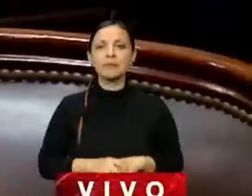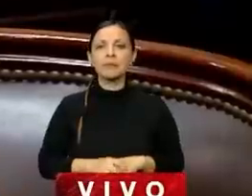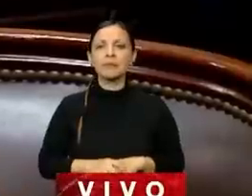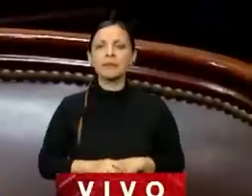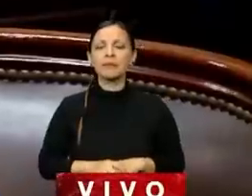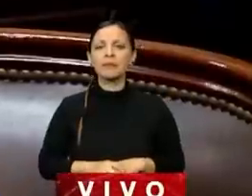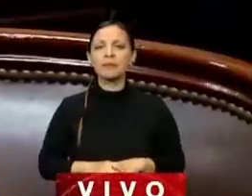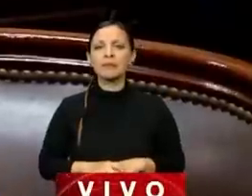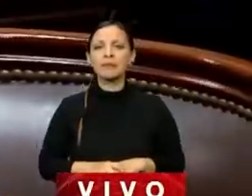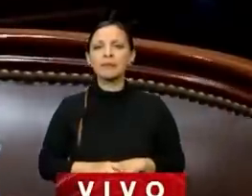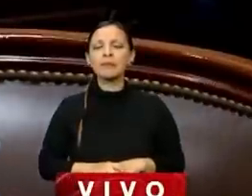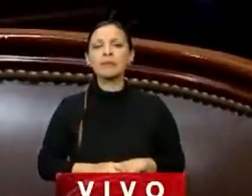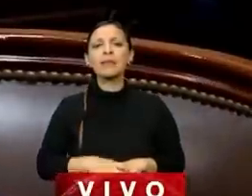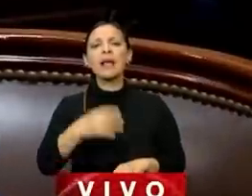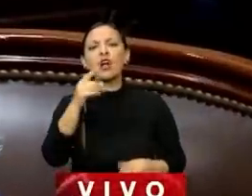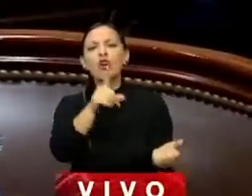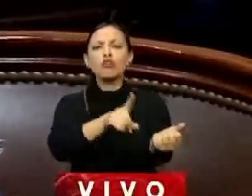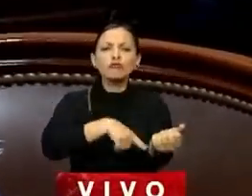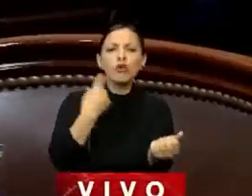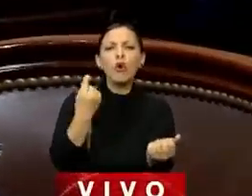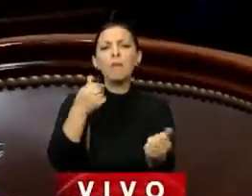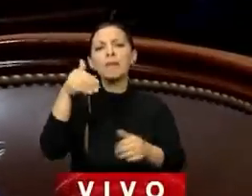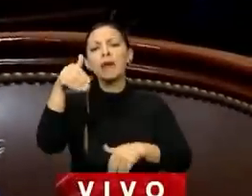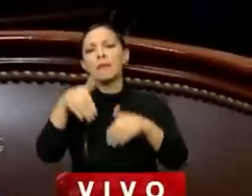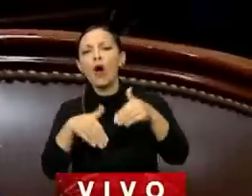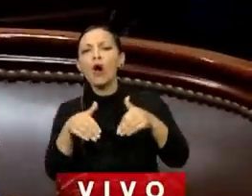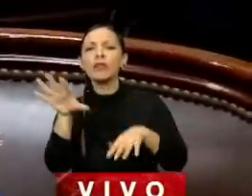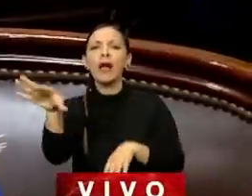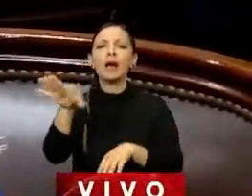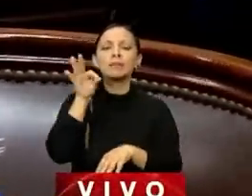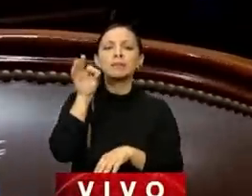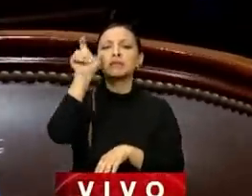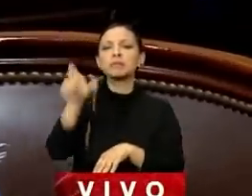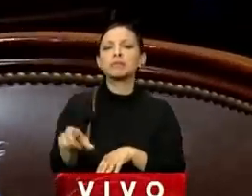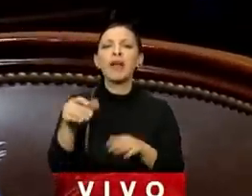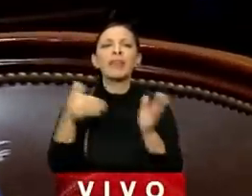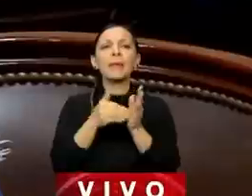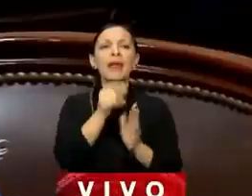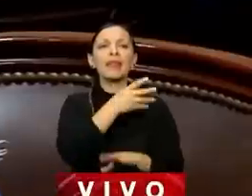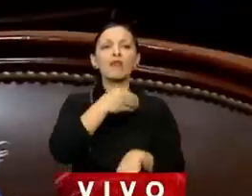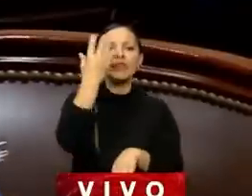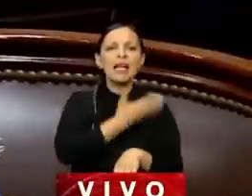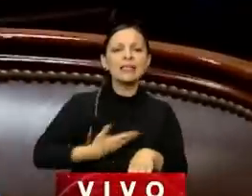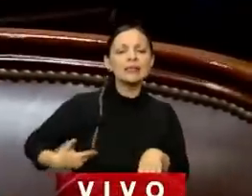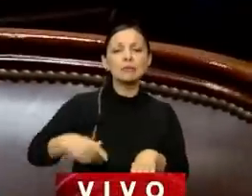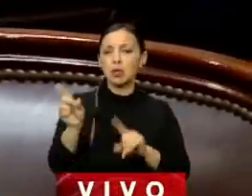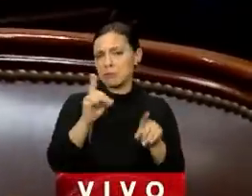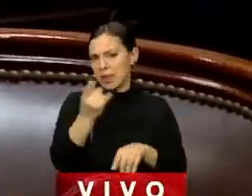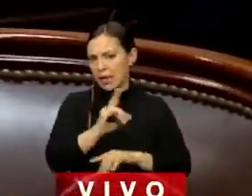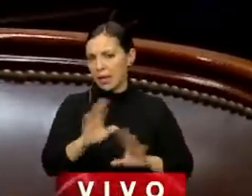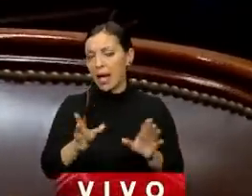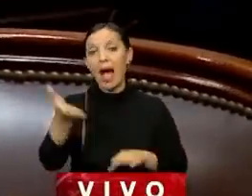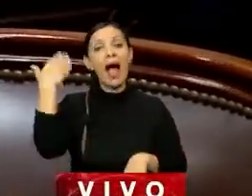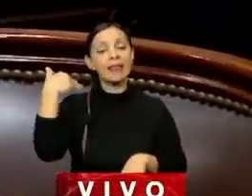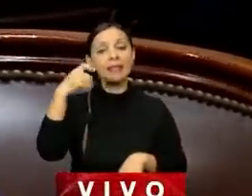Es mentira que hay costumbre de que se vote al presidente que el oficialismo quiere. Miren, la Cámara tuvo un presidente,